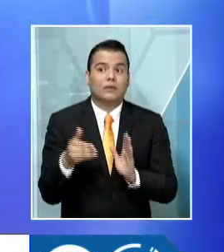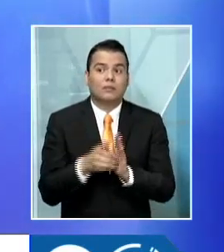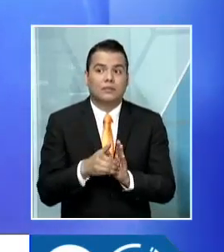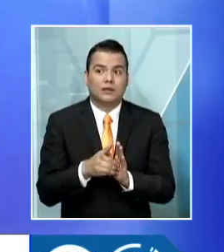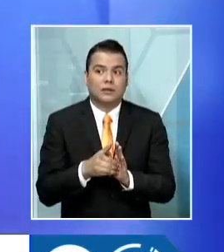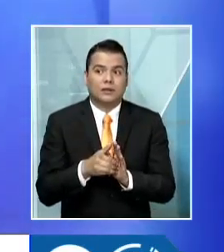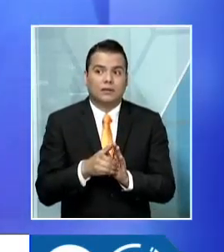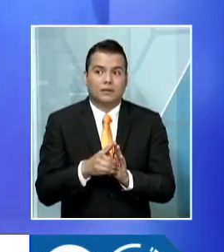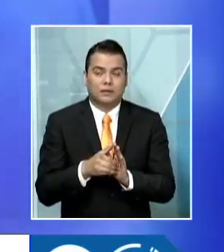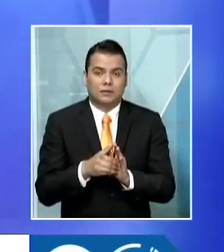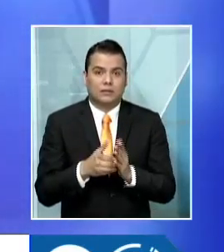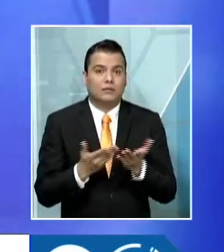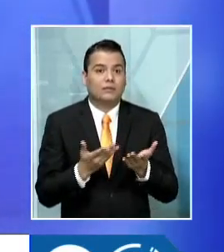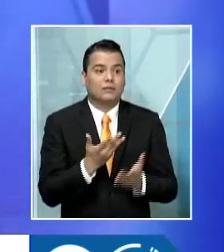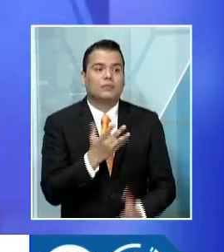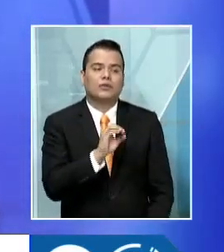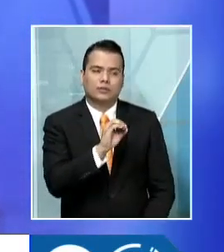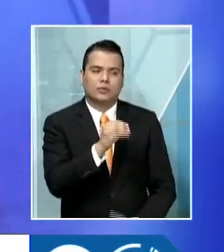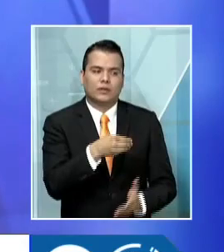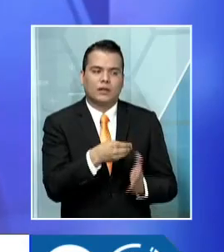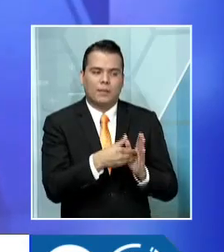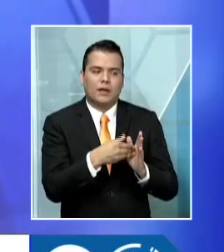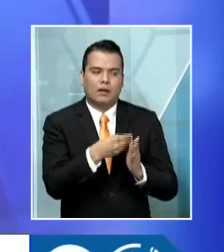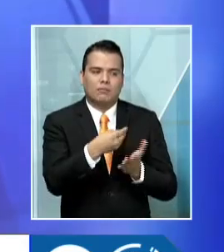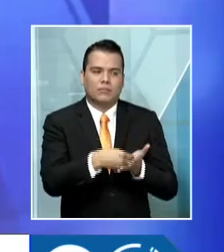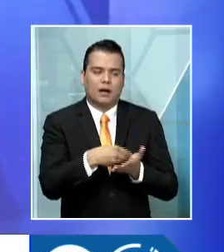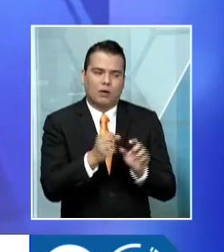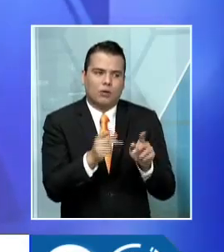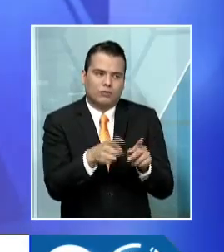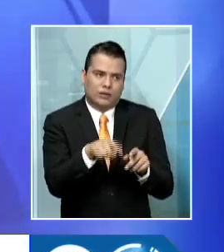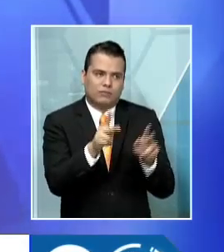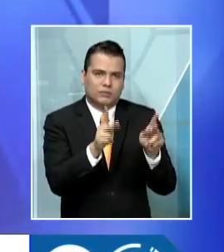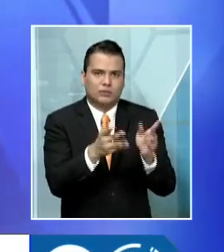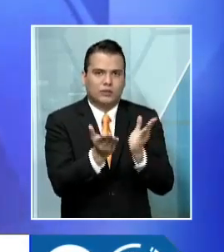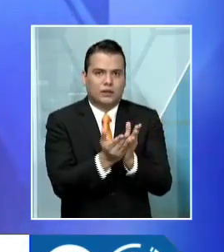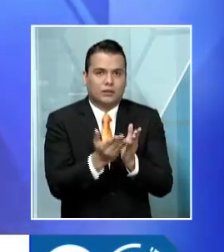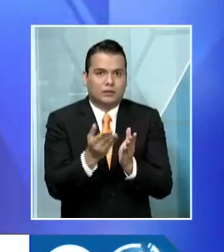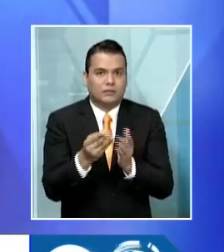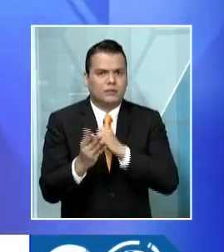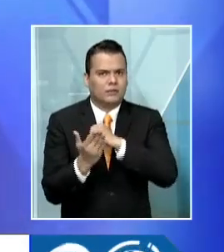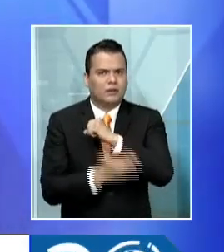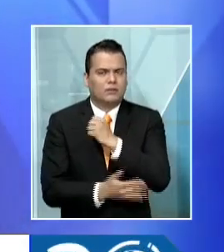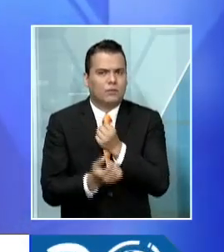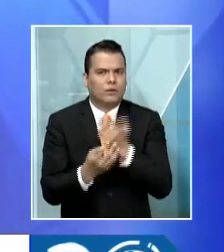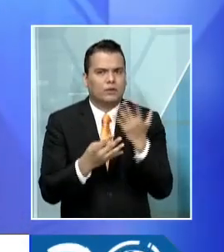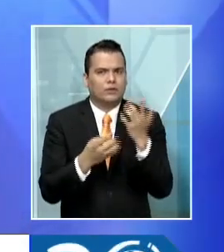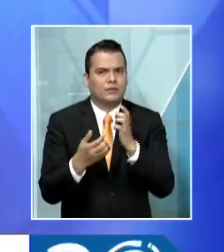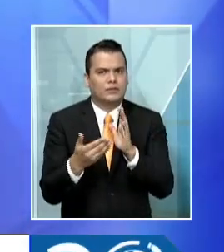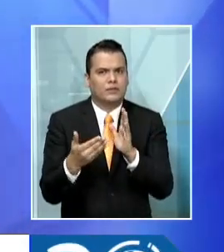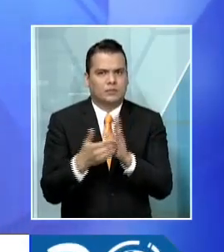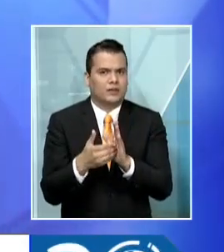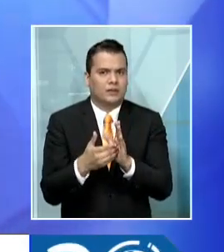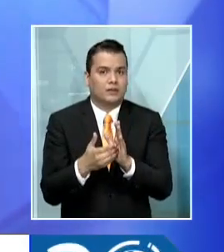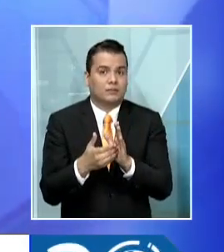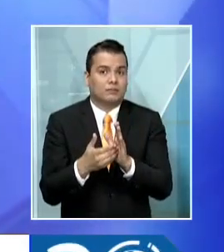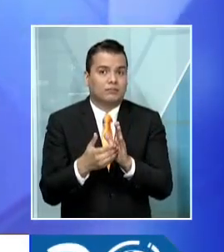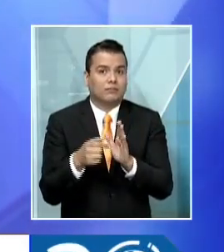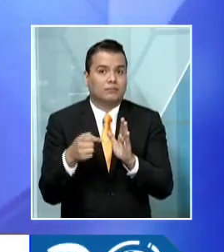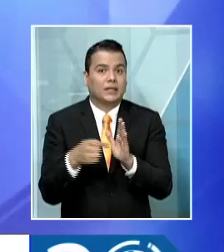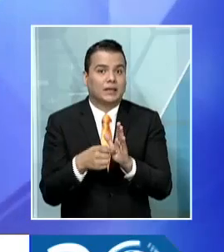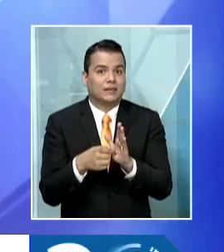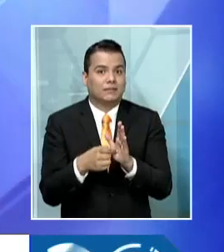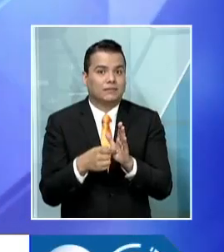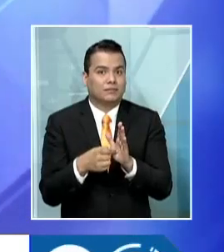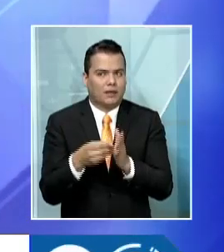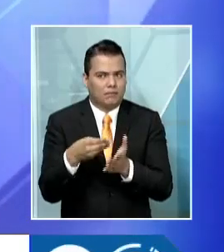Lo recibamos después 50 por ser estudiante. La infracción, que regularmente cuesta 900 mil pesos, fue transada ilegalmente